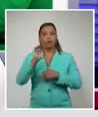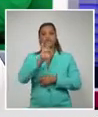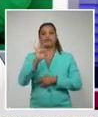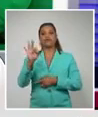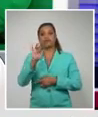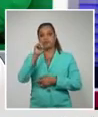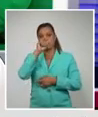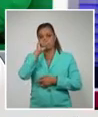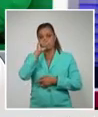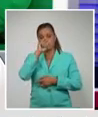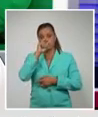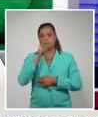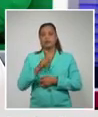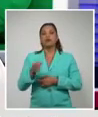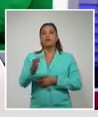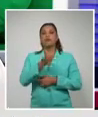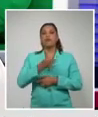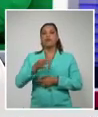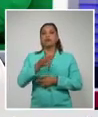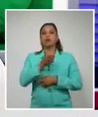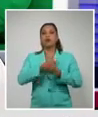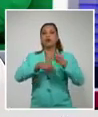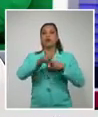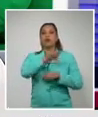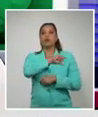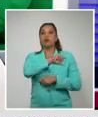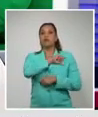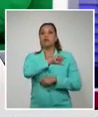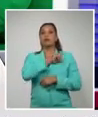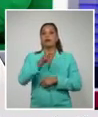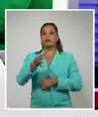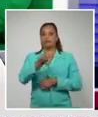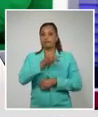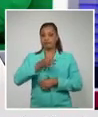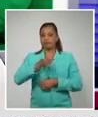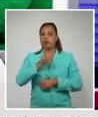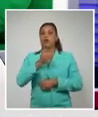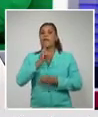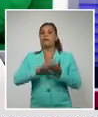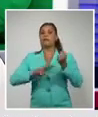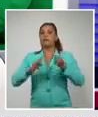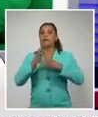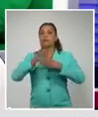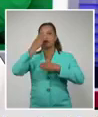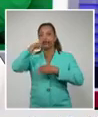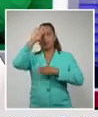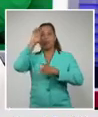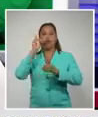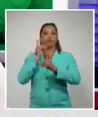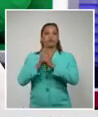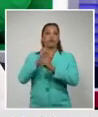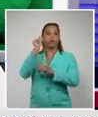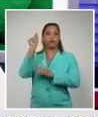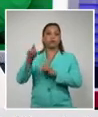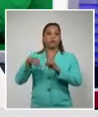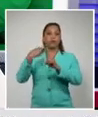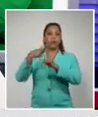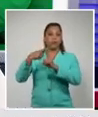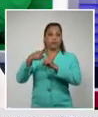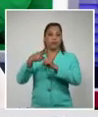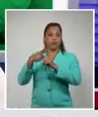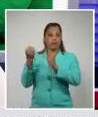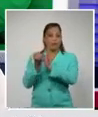del municipio Contramaestre en la provincia de Santiago de Cuba, contacto de un caso positivo ya